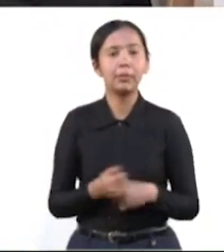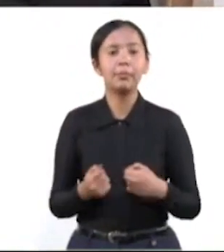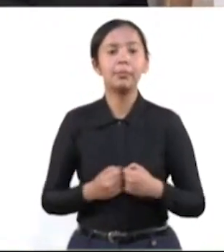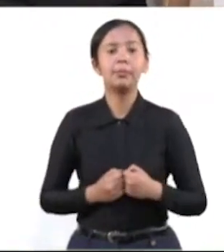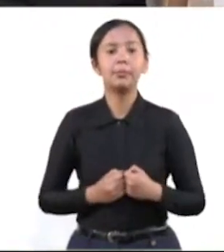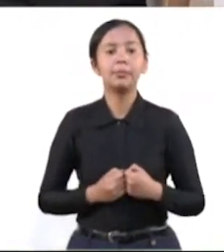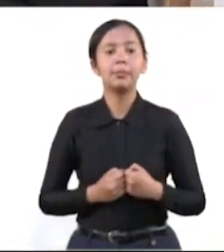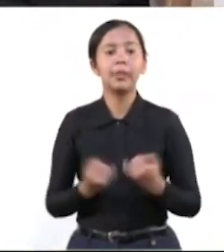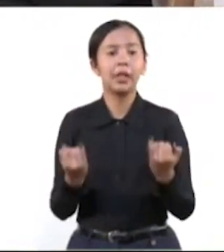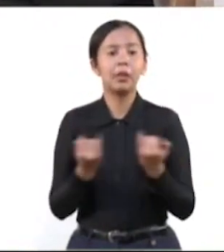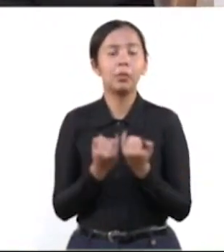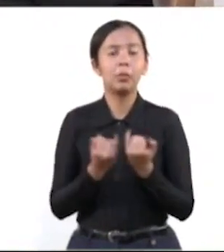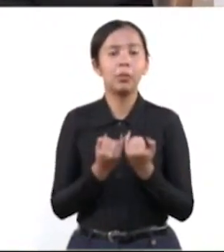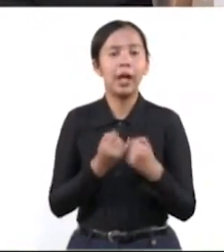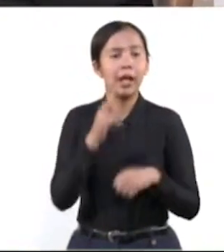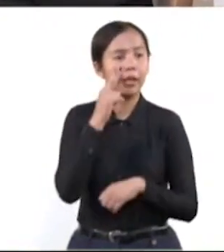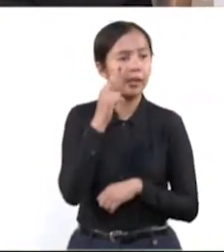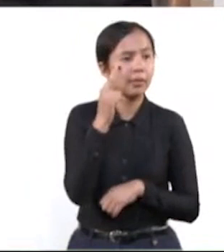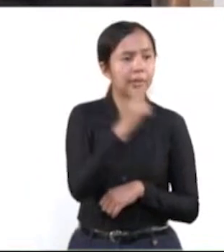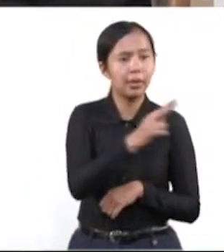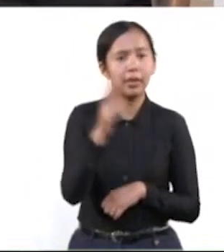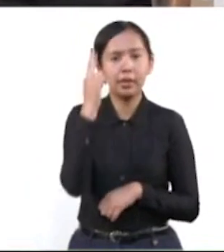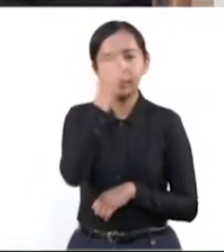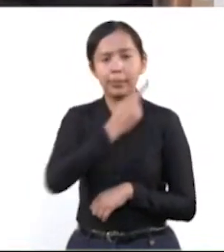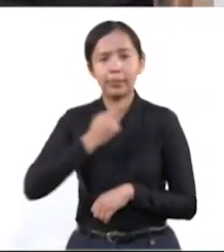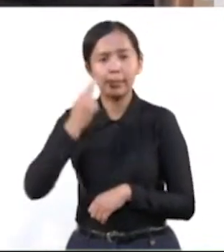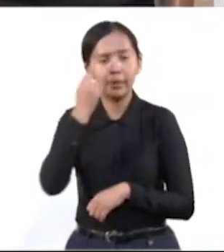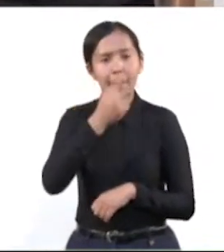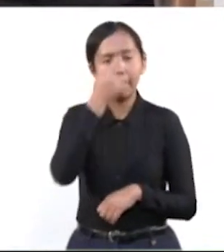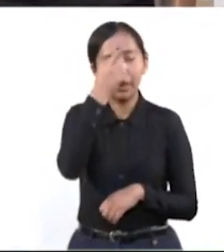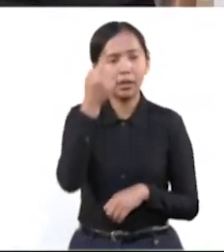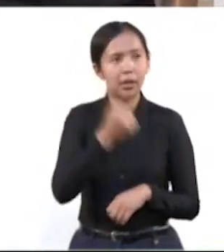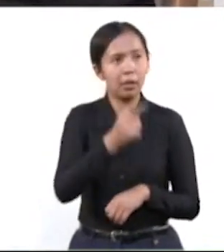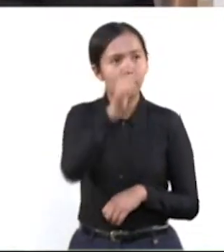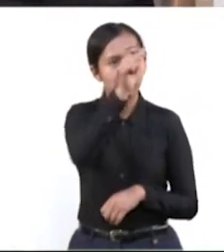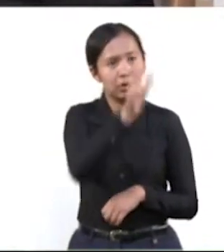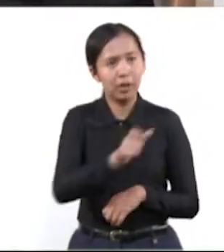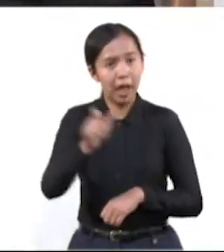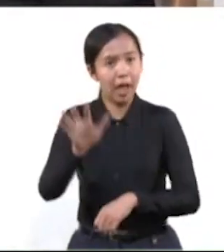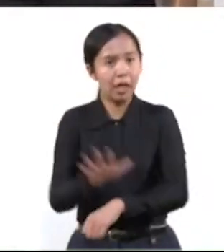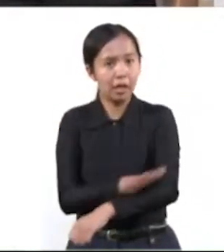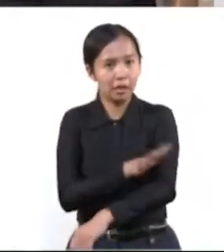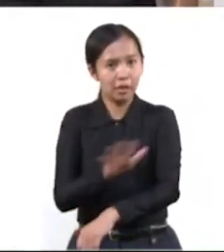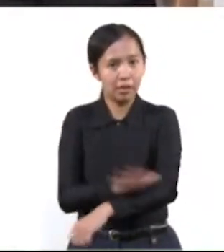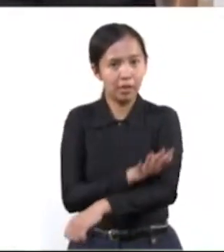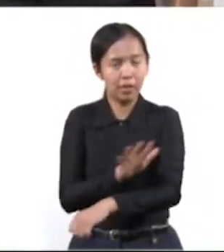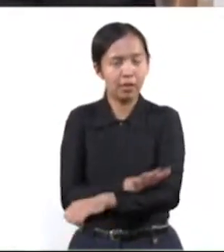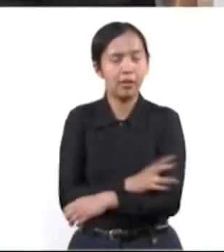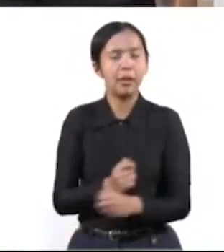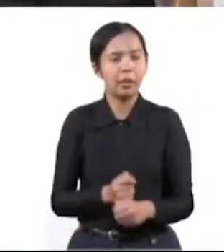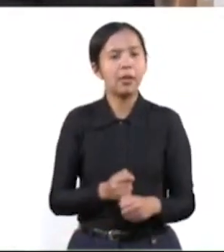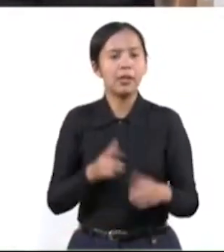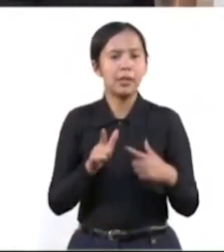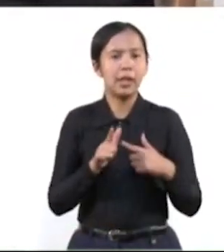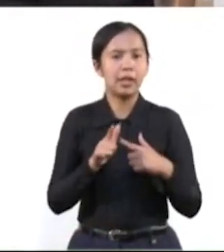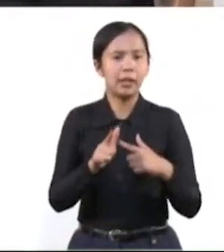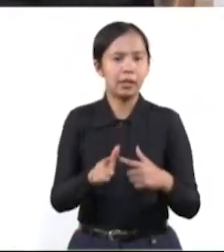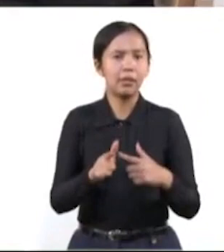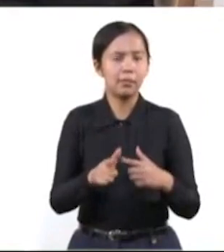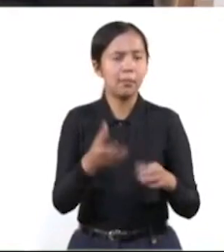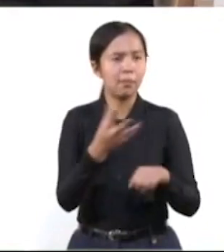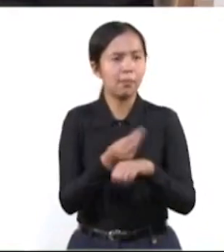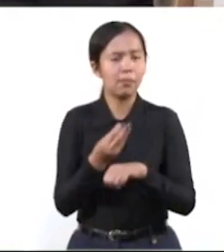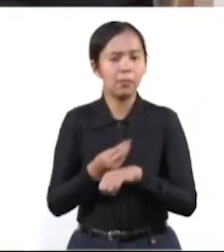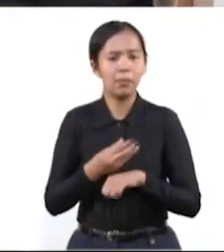realiza una inversión histórica para modernizar la infraestructura de energía mediante el proyecto Metro Energía,